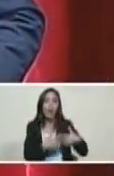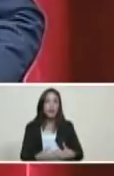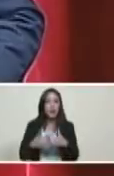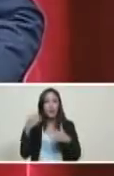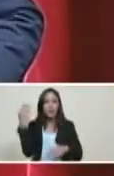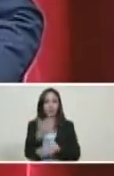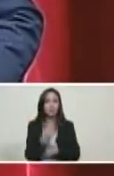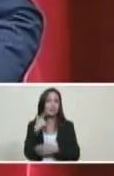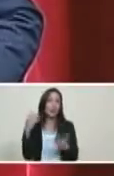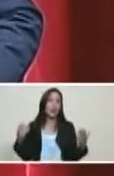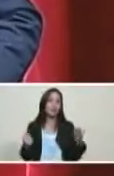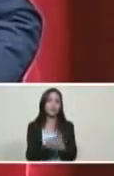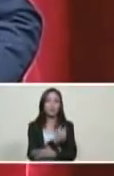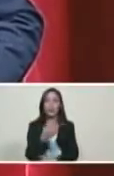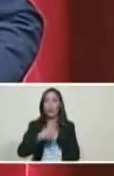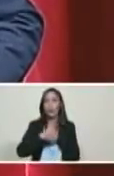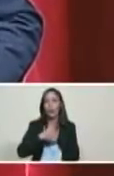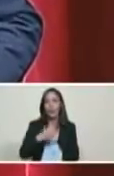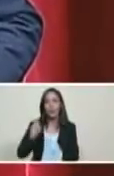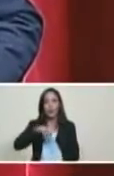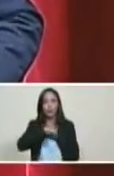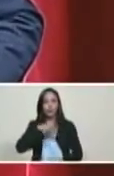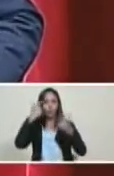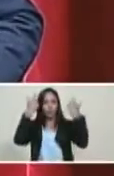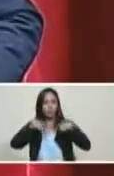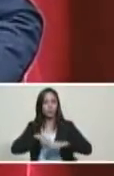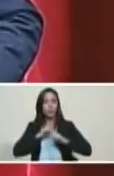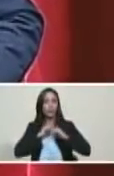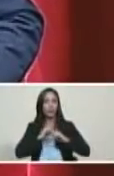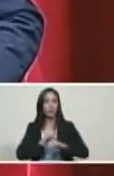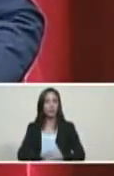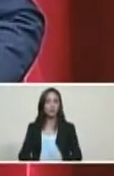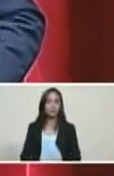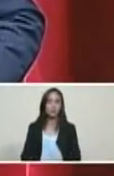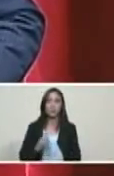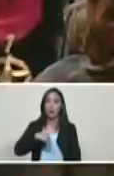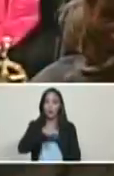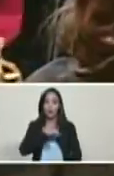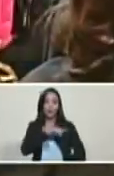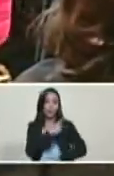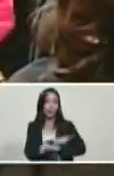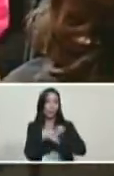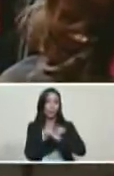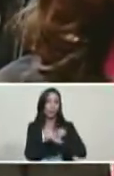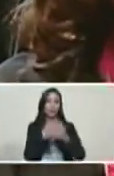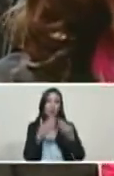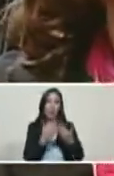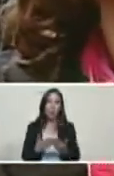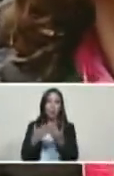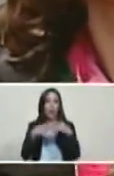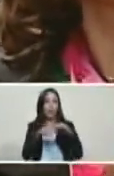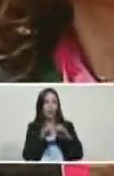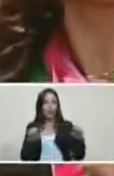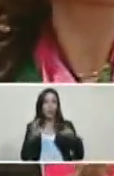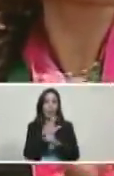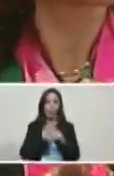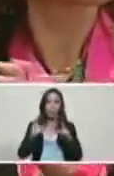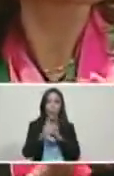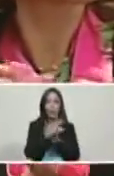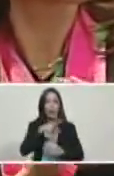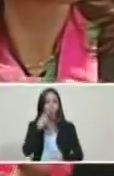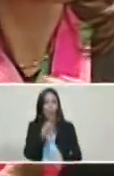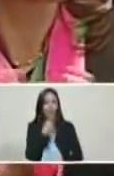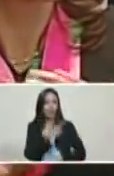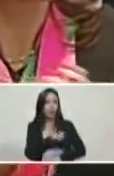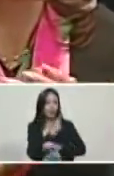No han podido ni podrán con nosotros, porque tenemos la fuerza educativa, espiritual, cultural,